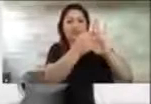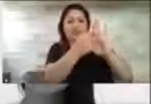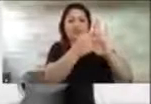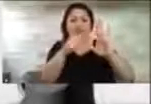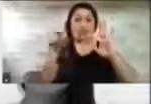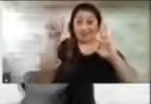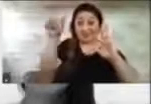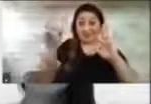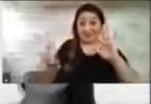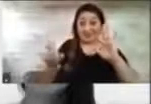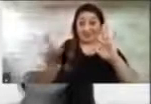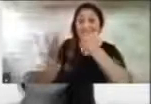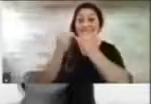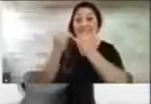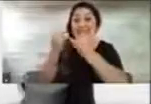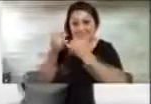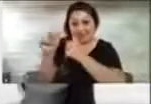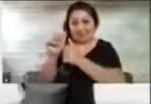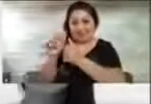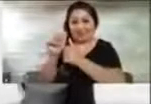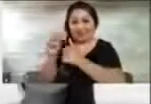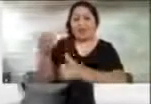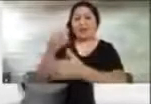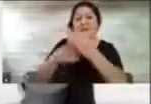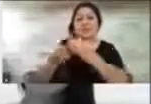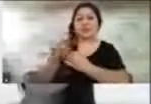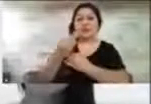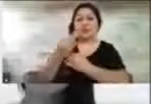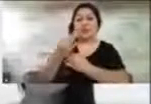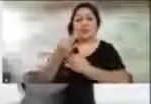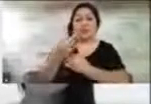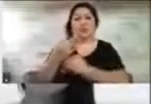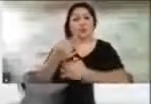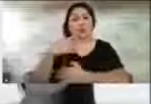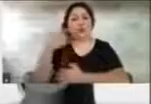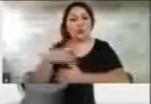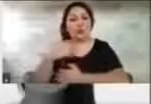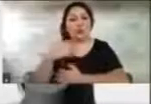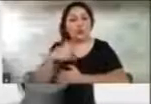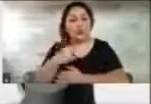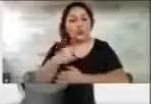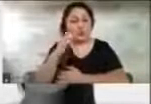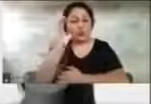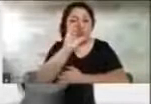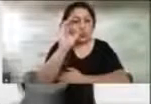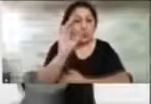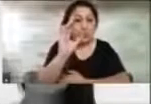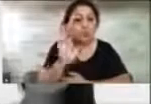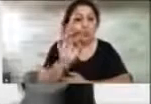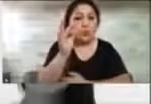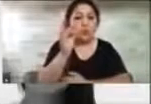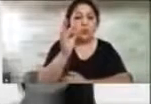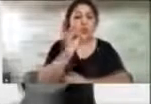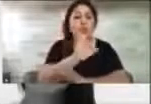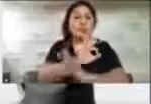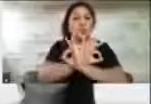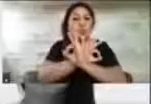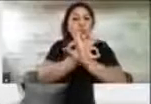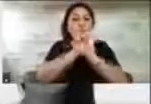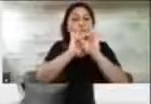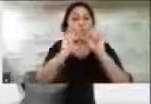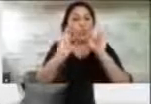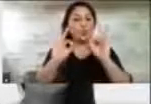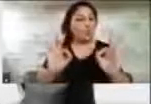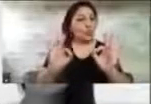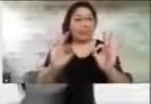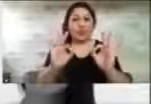es una amiga super cercana me dijo así como y después de haberlo buscado por supuesto nunca me había percatado